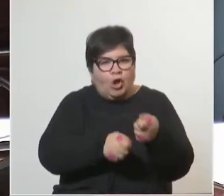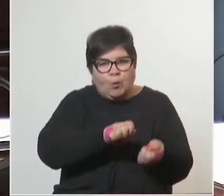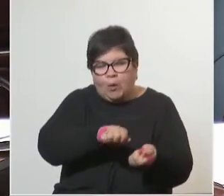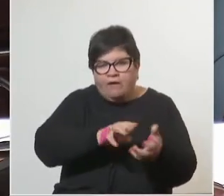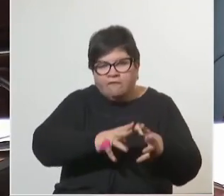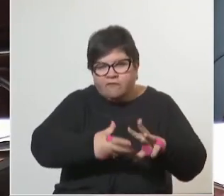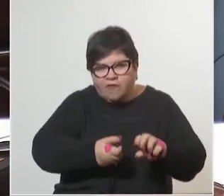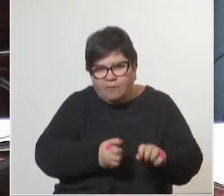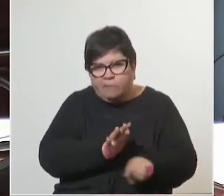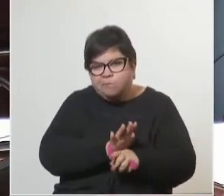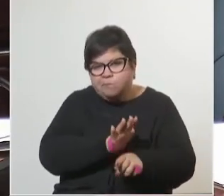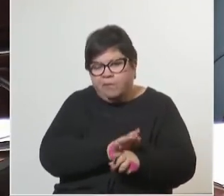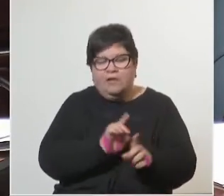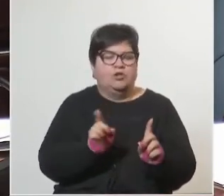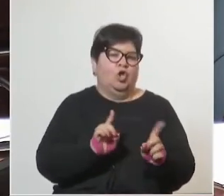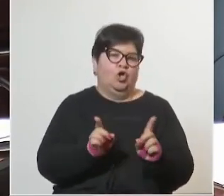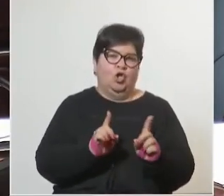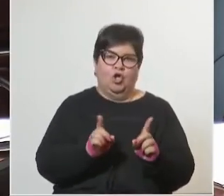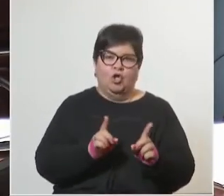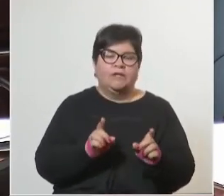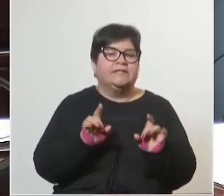persiguiendo